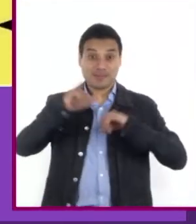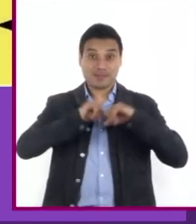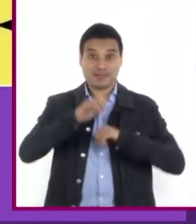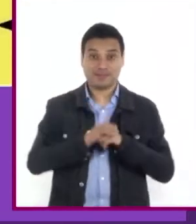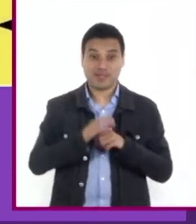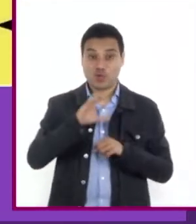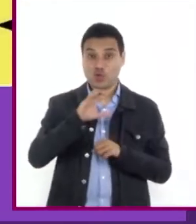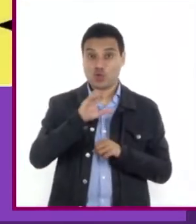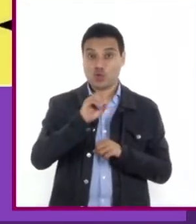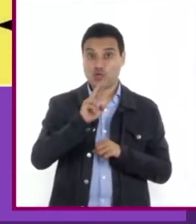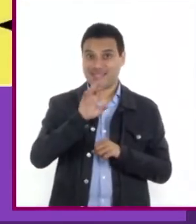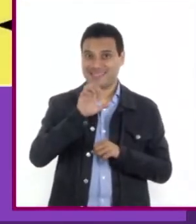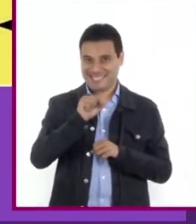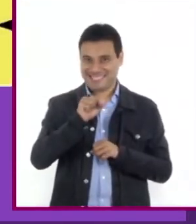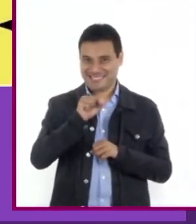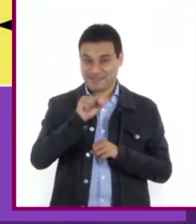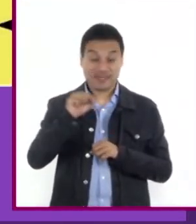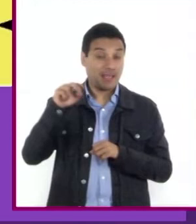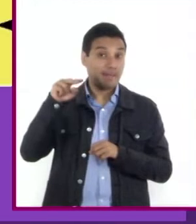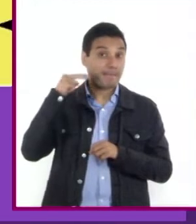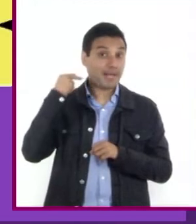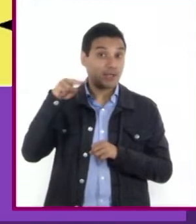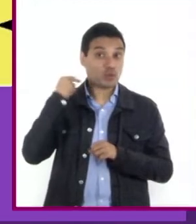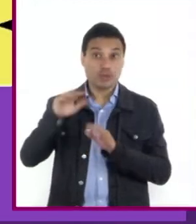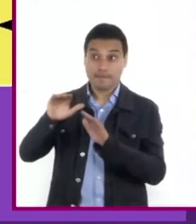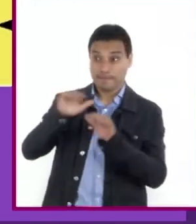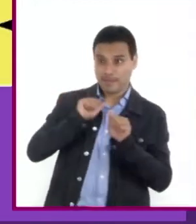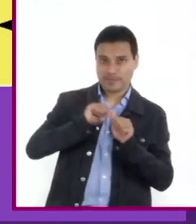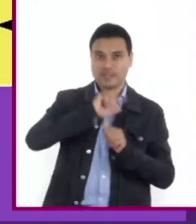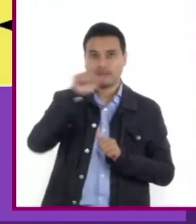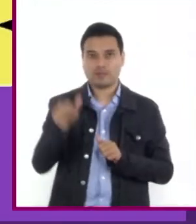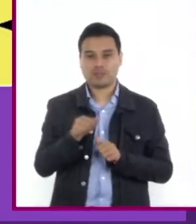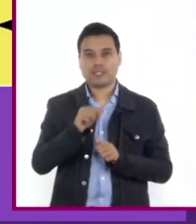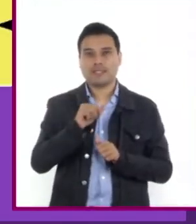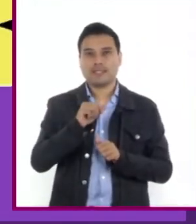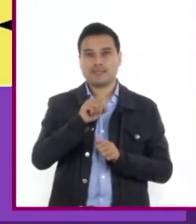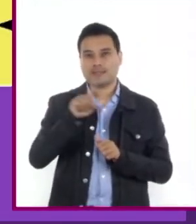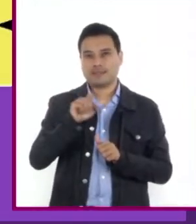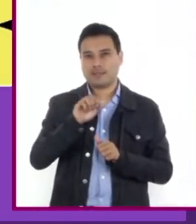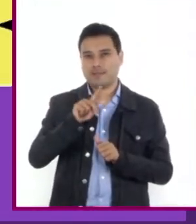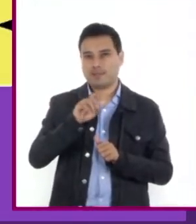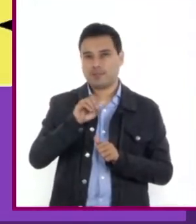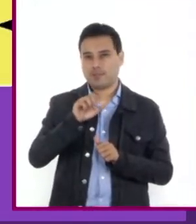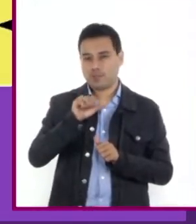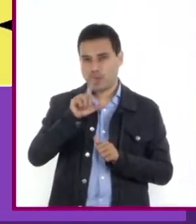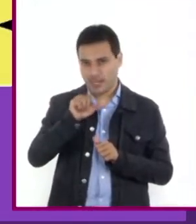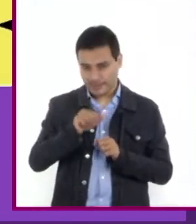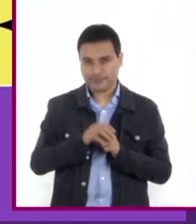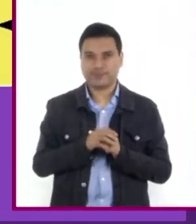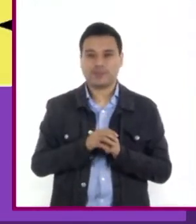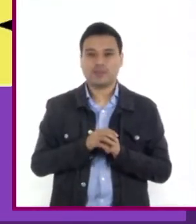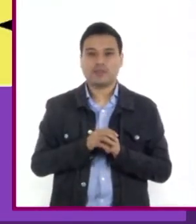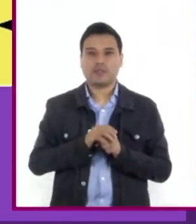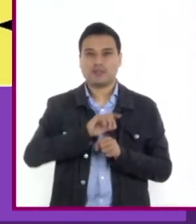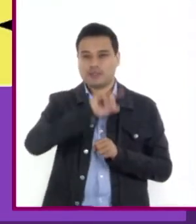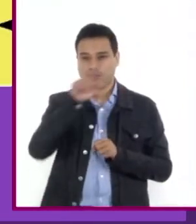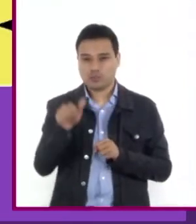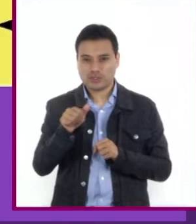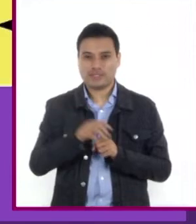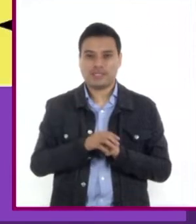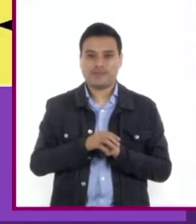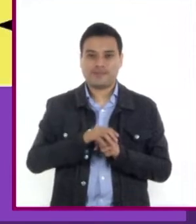Cortés sale de la Villa Rica de la Veracruz, pasa por Zempoala, Jalapa, Xicochimalco,